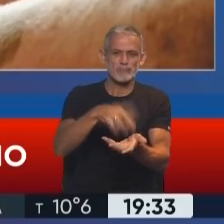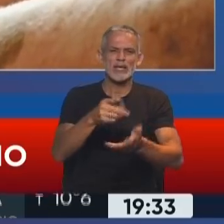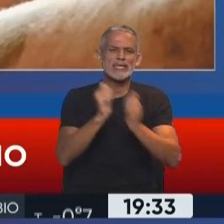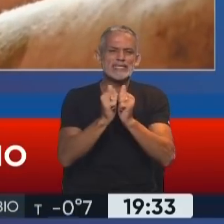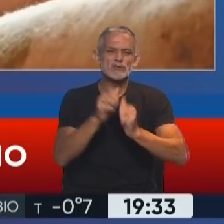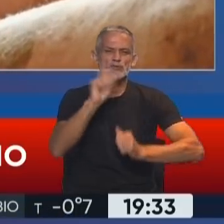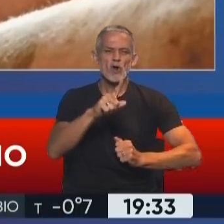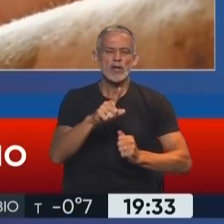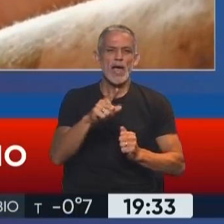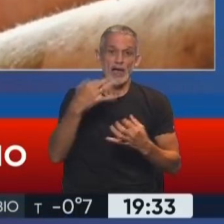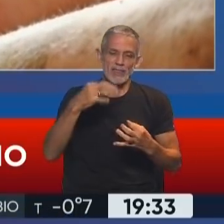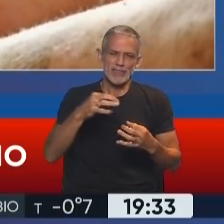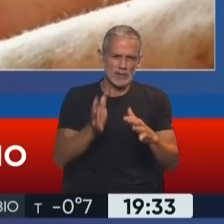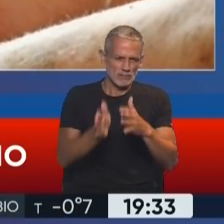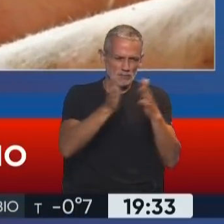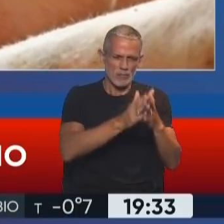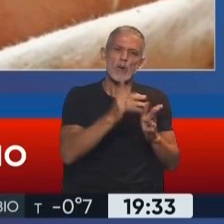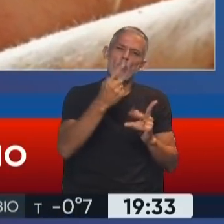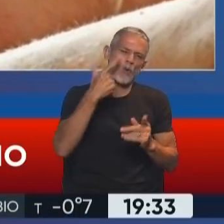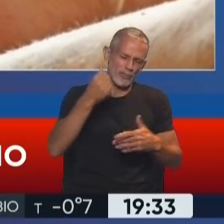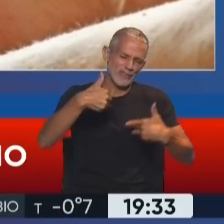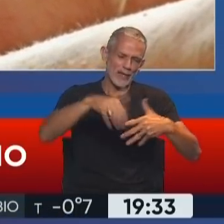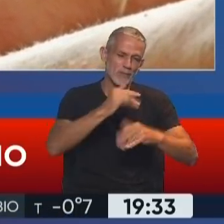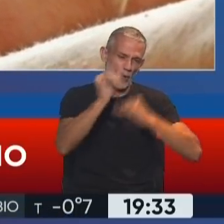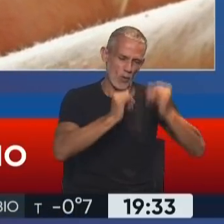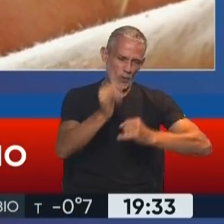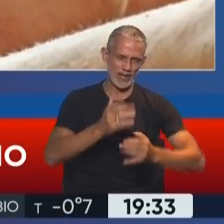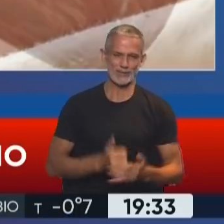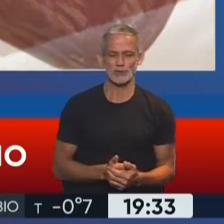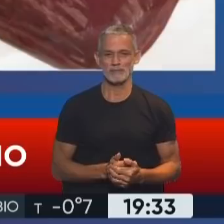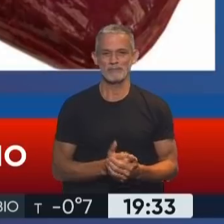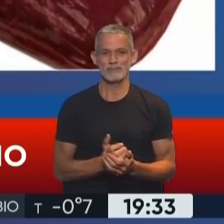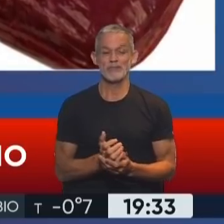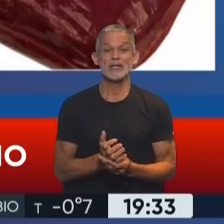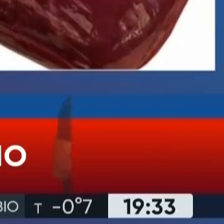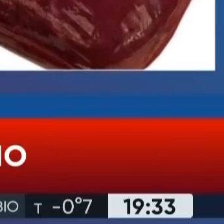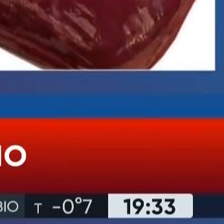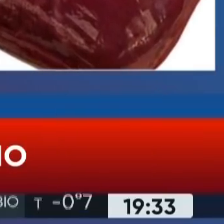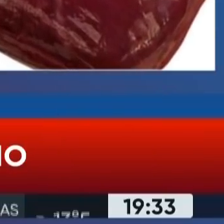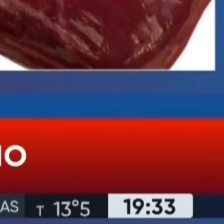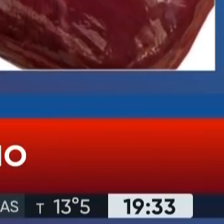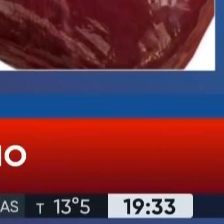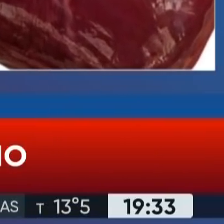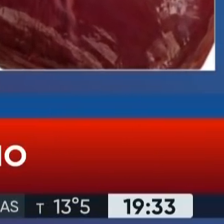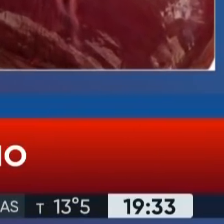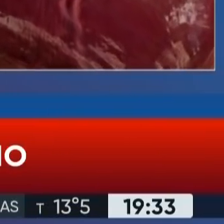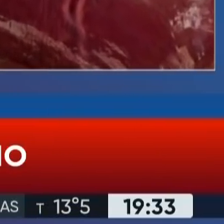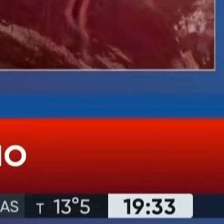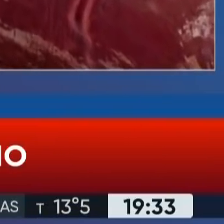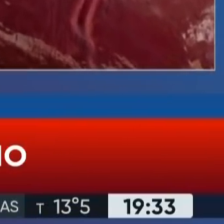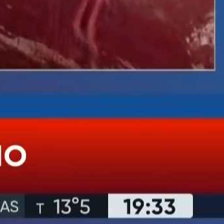historia merece una nota aparte, quizás la hagamos un día de esto, para que se la cuente. En el corte, sí. Es muy interesante. Este señor